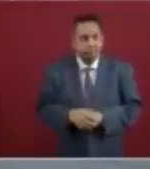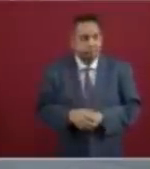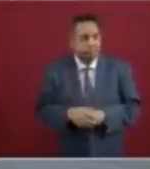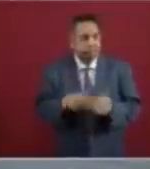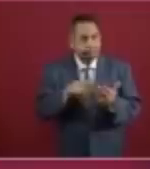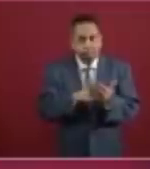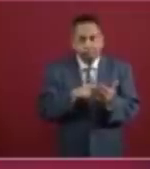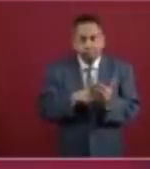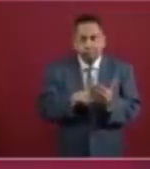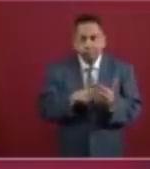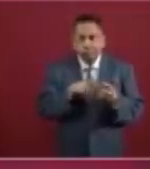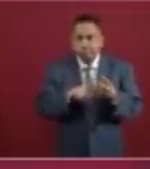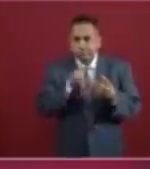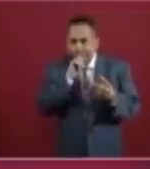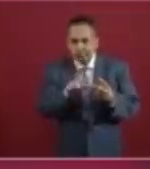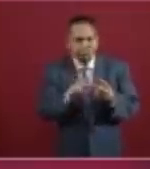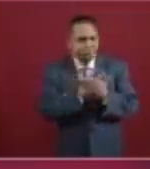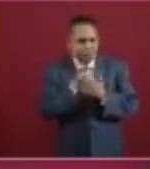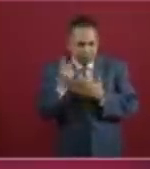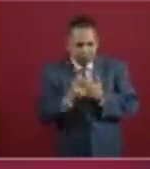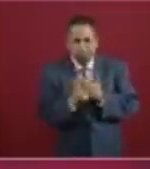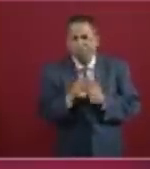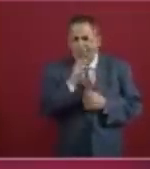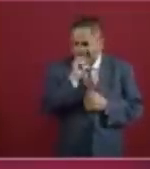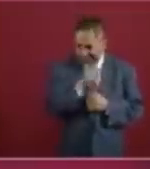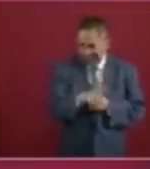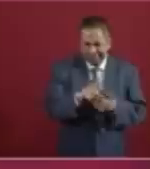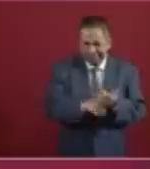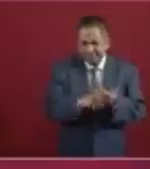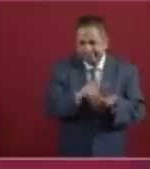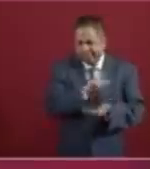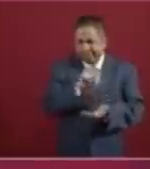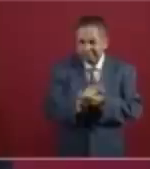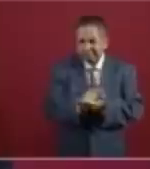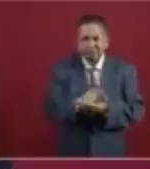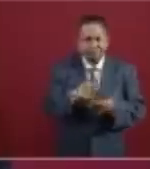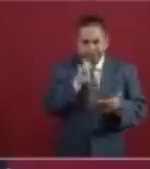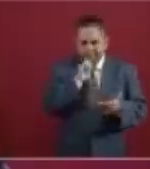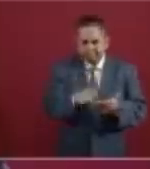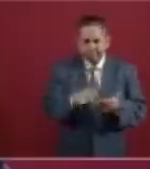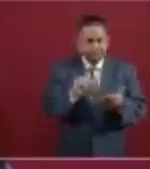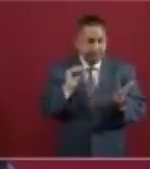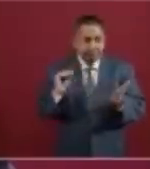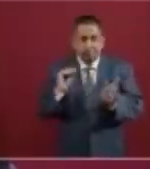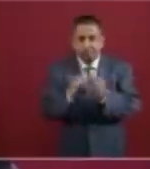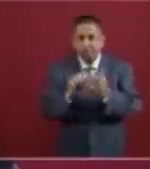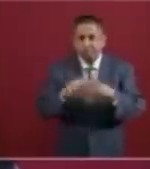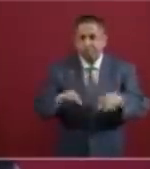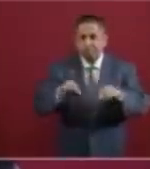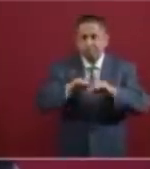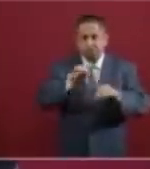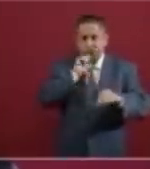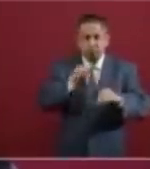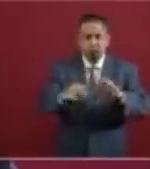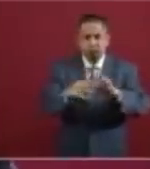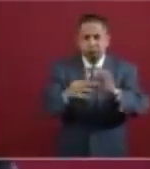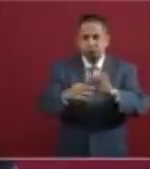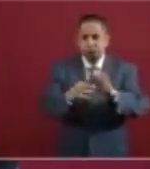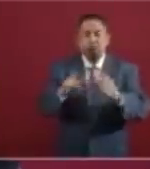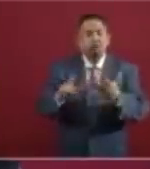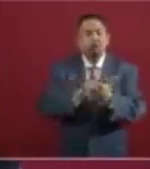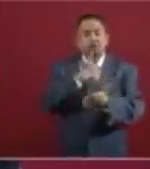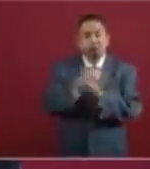obras públicas y se habla también de programas en la legislación, y está en la